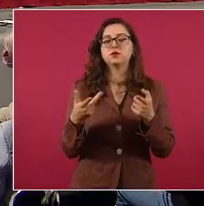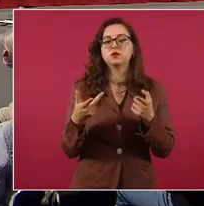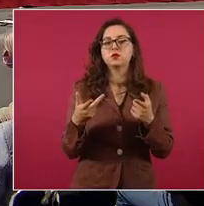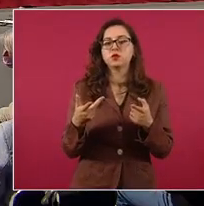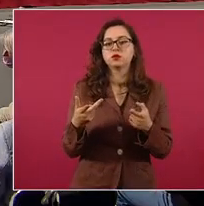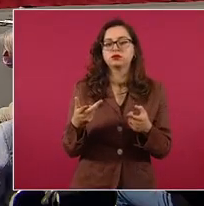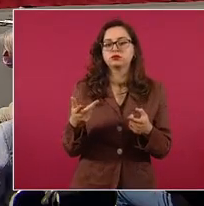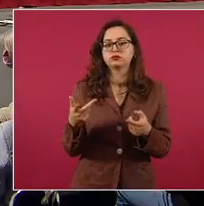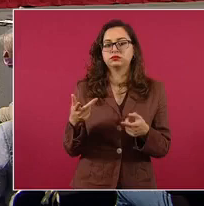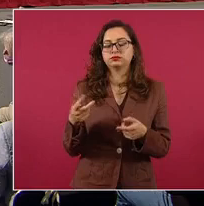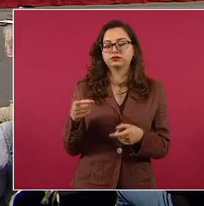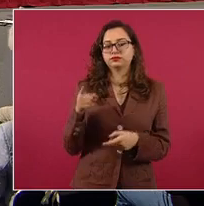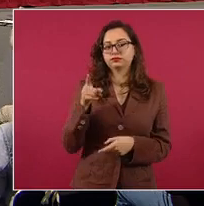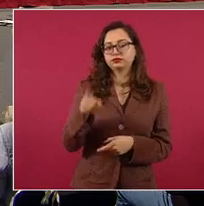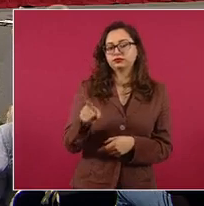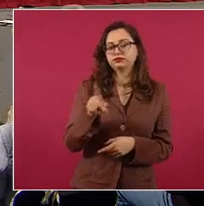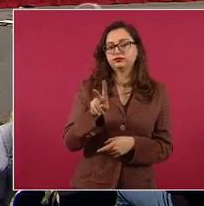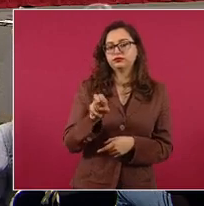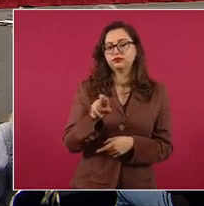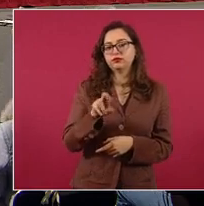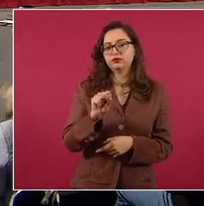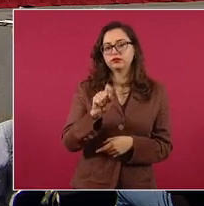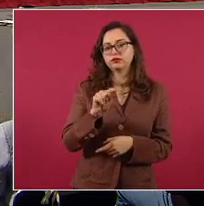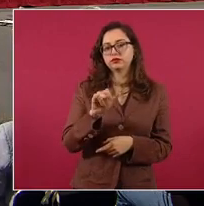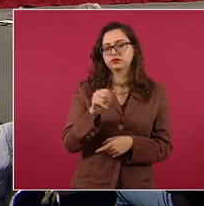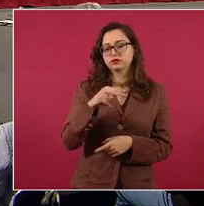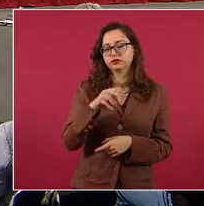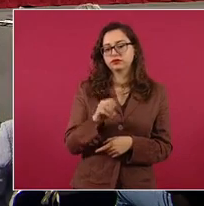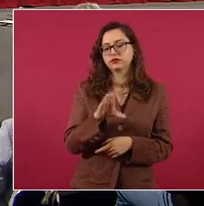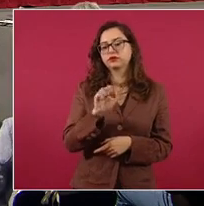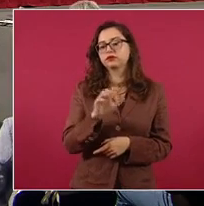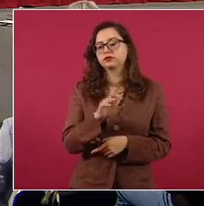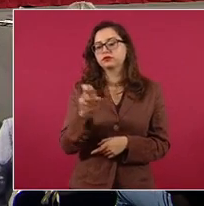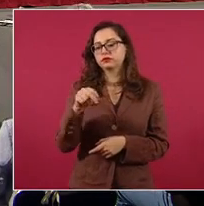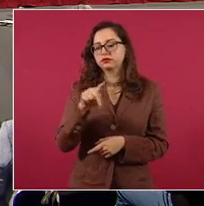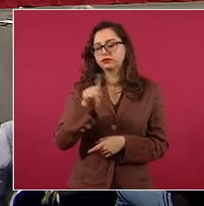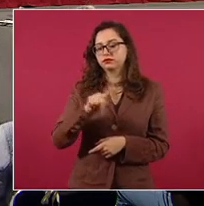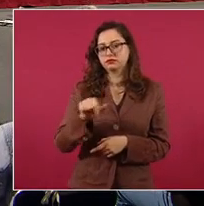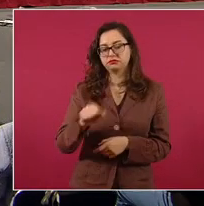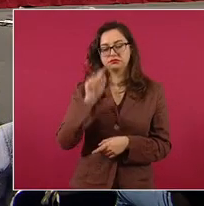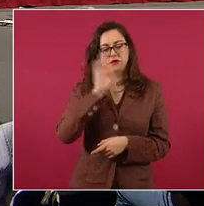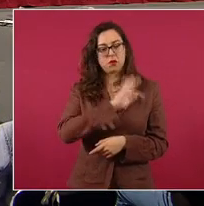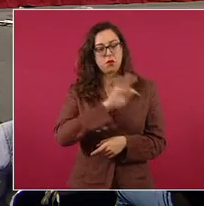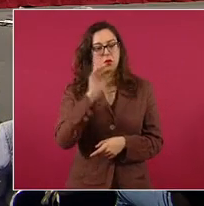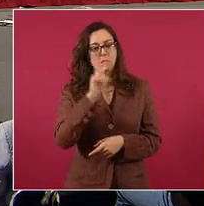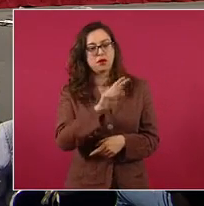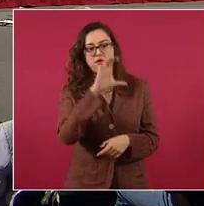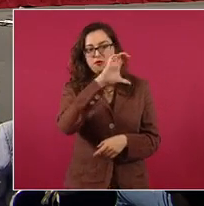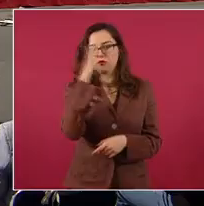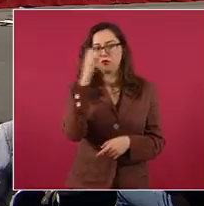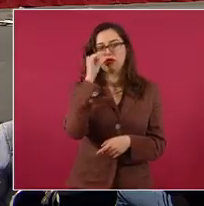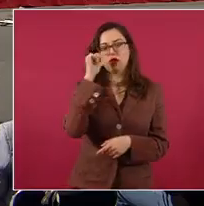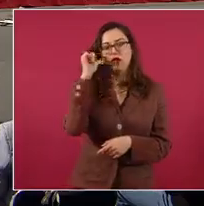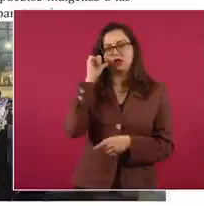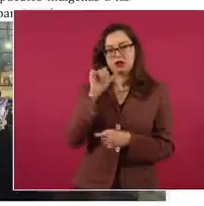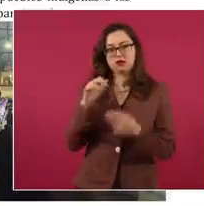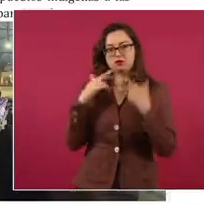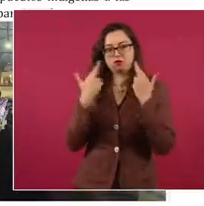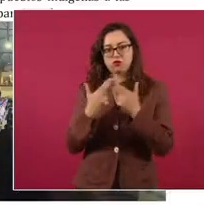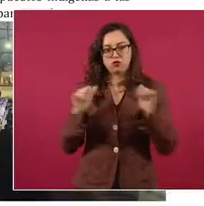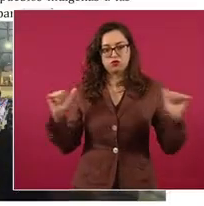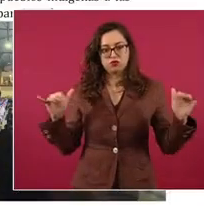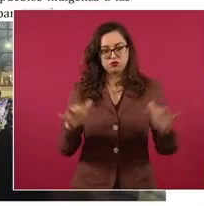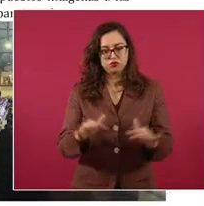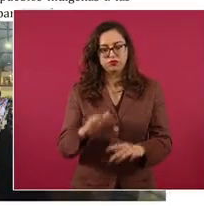Venustiano Carranza. Esta foto que ven ahí es la reunión de ayer que se sostuvo en Venustiano Carranza, en la idea de ya avanzar una resolución